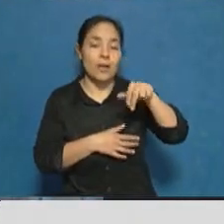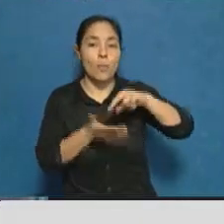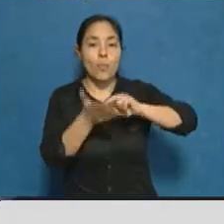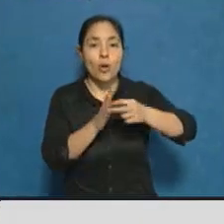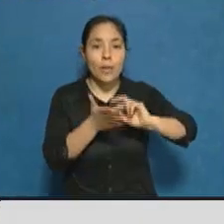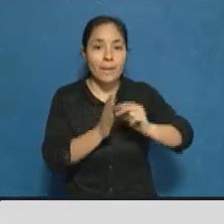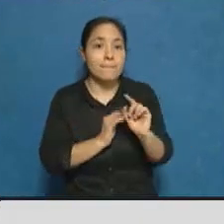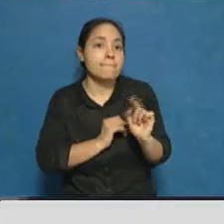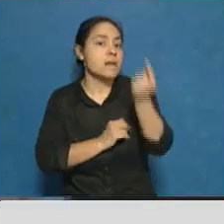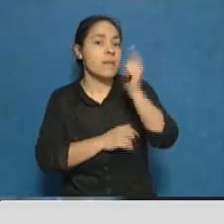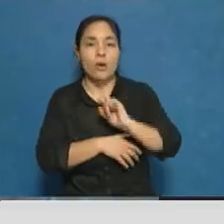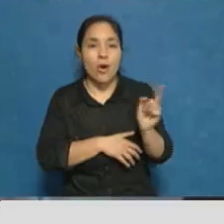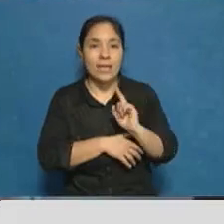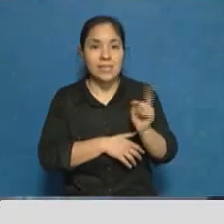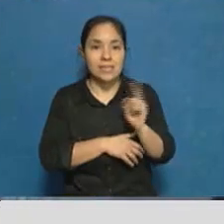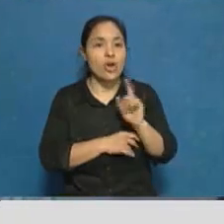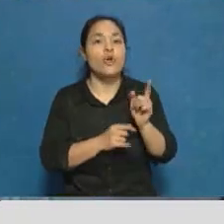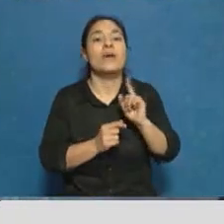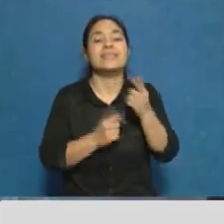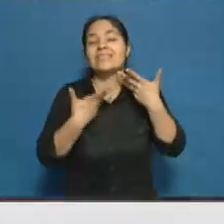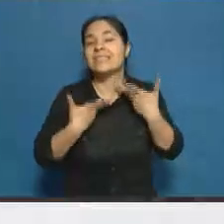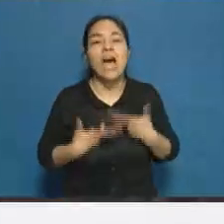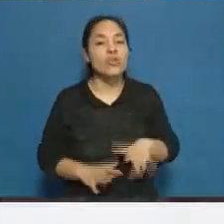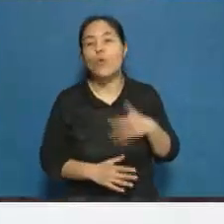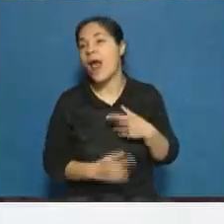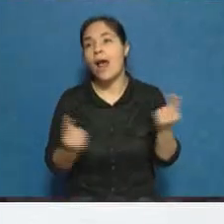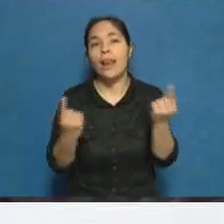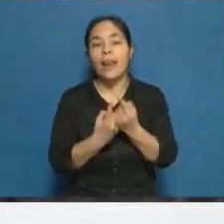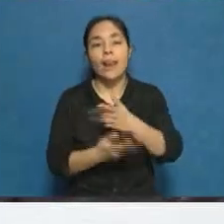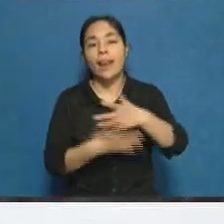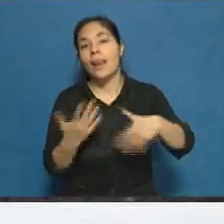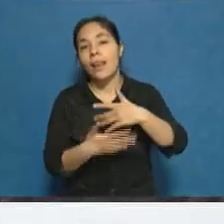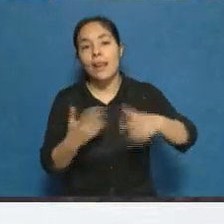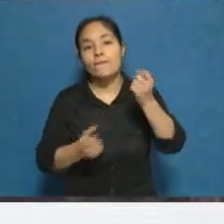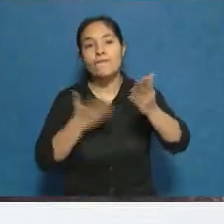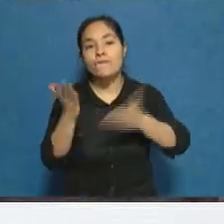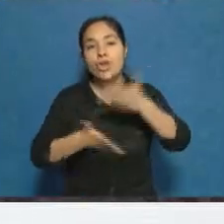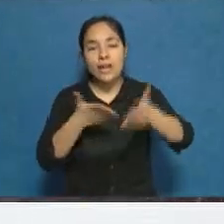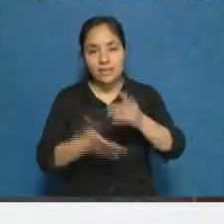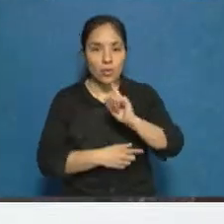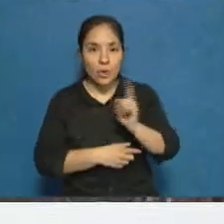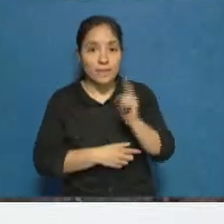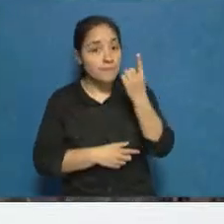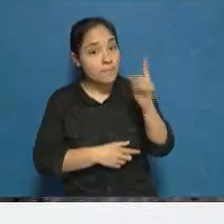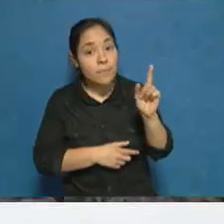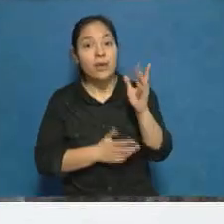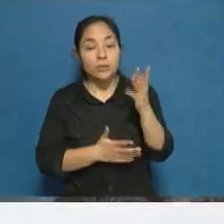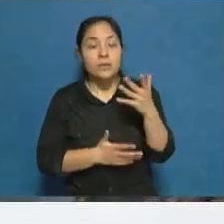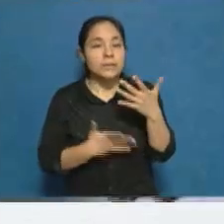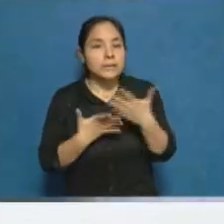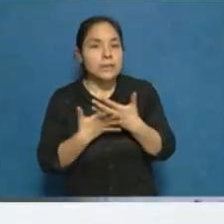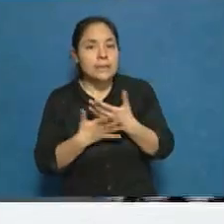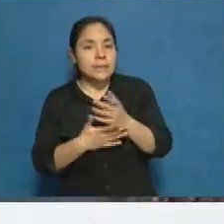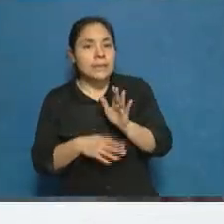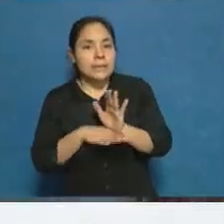tampoco es la primera vez. Obviamente no naturalizamos y estamos en contra de cualquier hecho de violencia, pero nos duele como